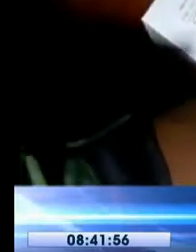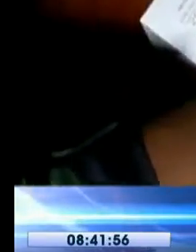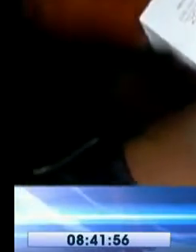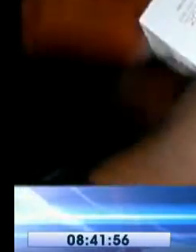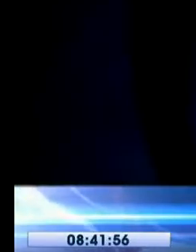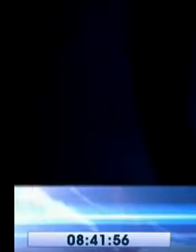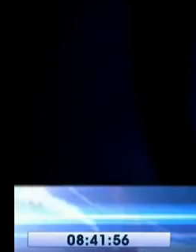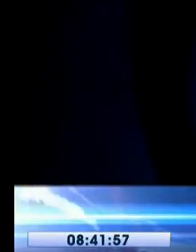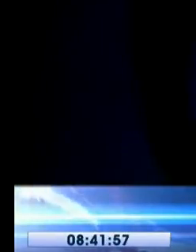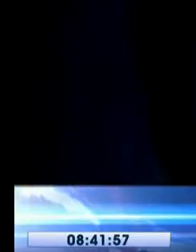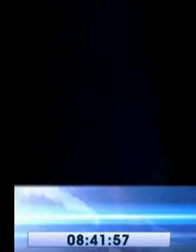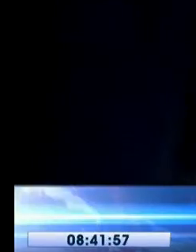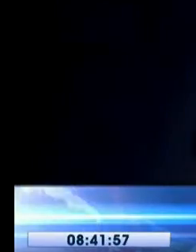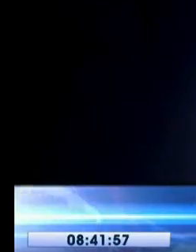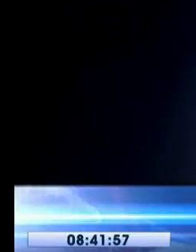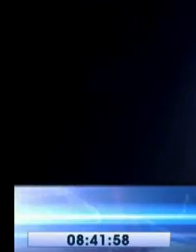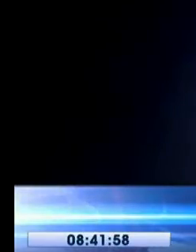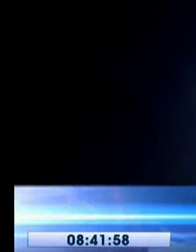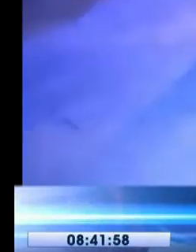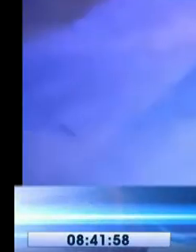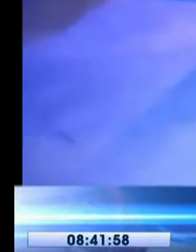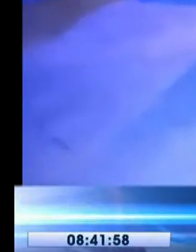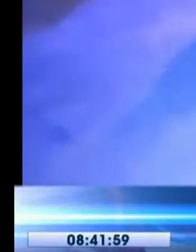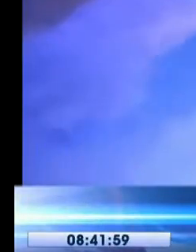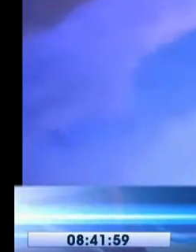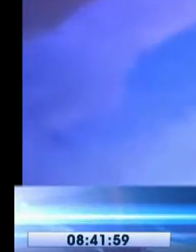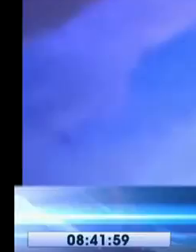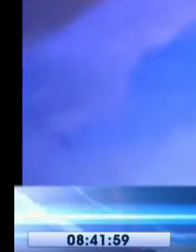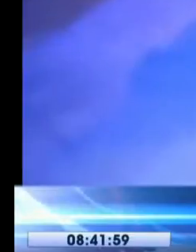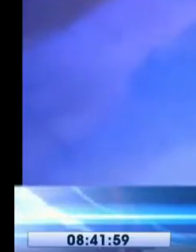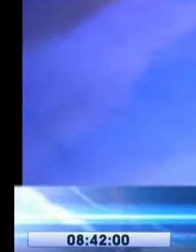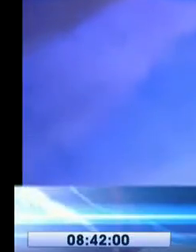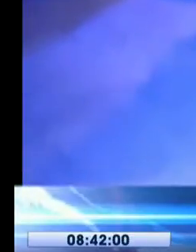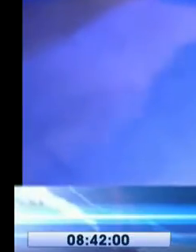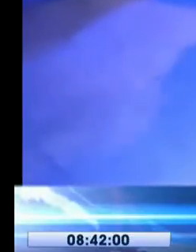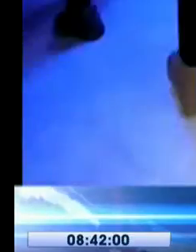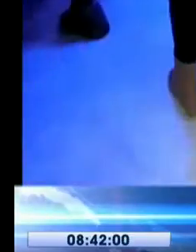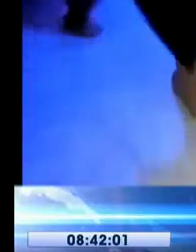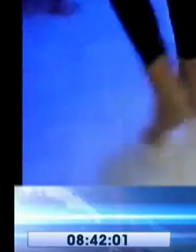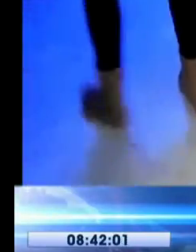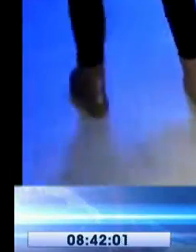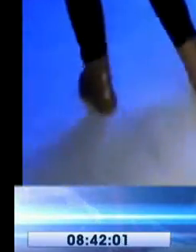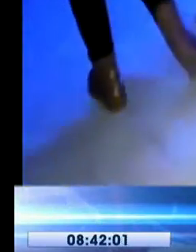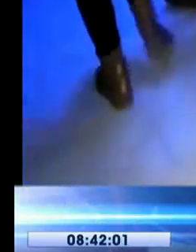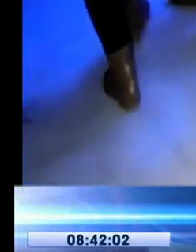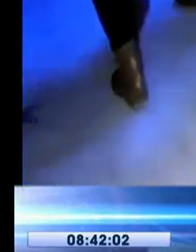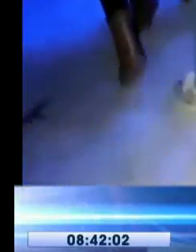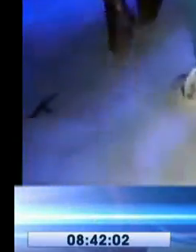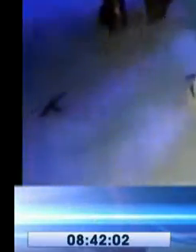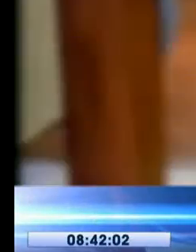y sustancias sujetas a fiscalización. Descubra en qué lugar fue la fiesta clandestina.